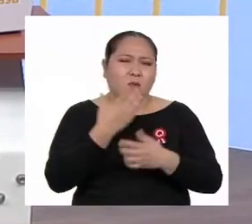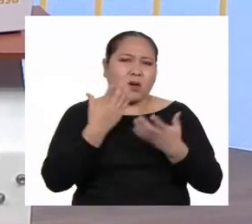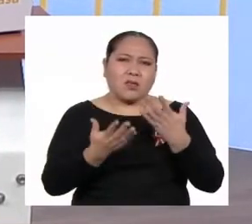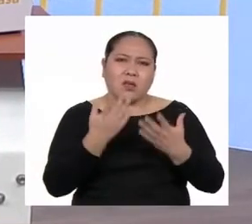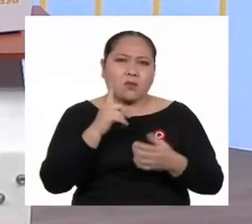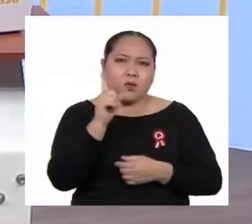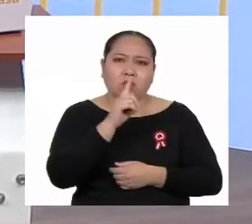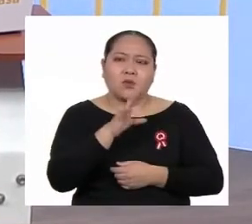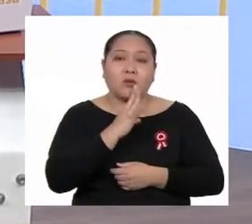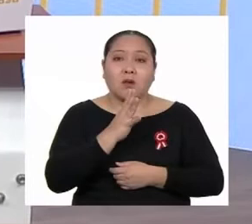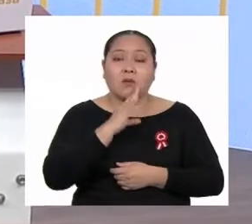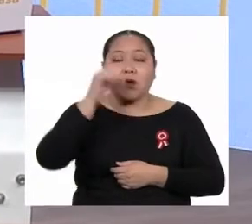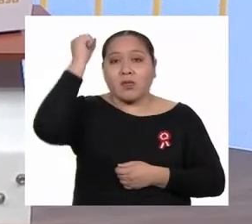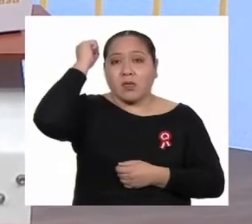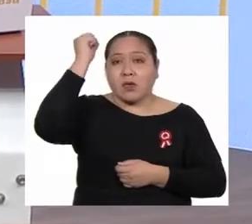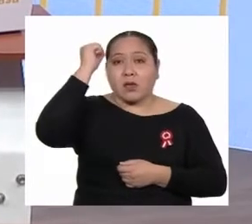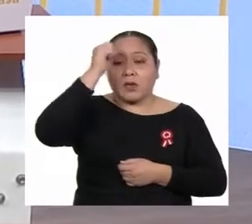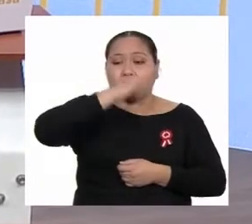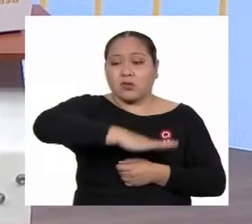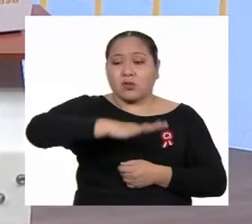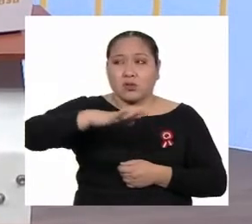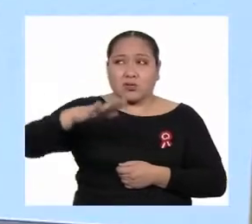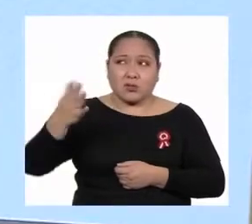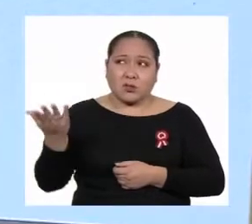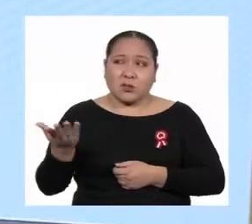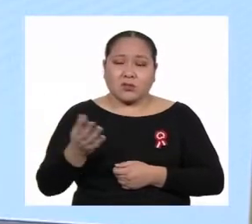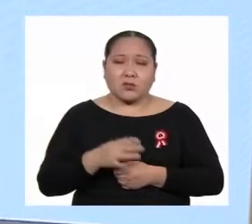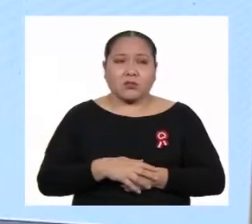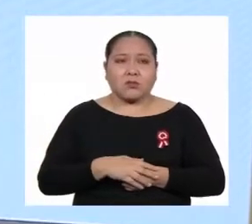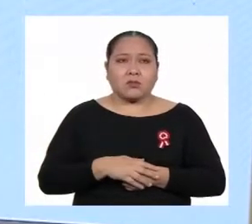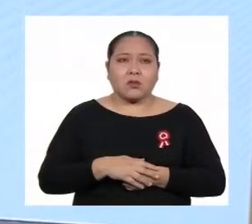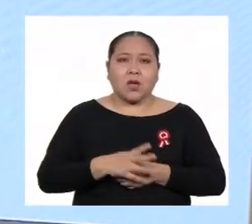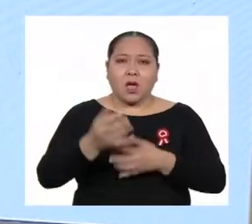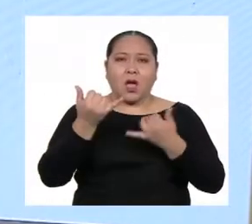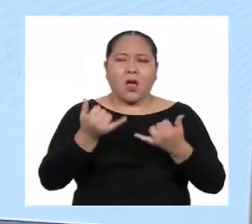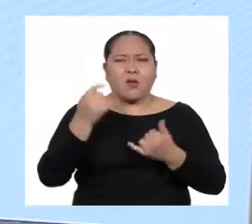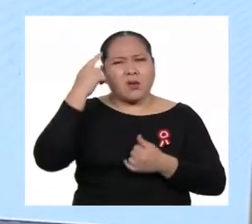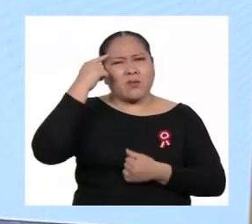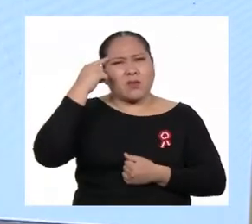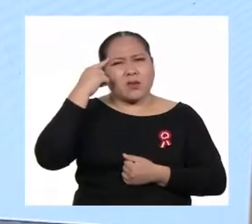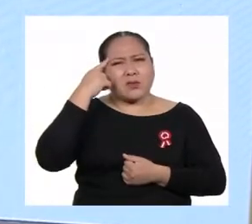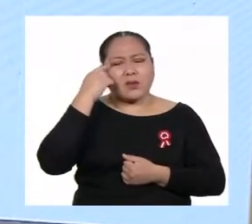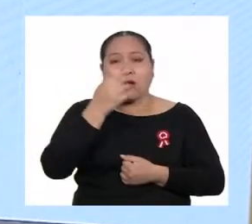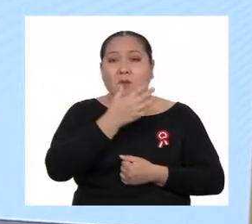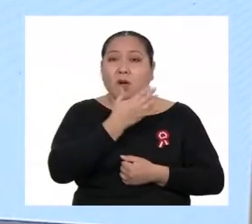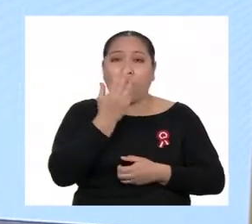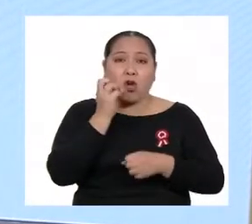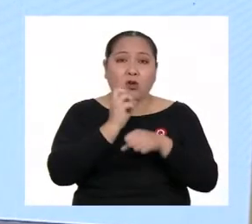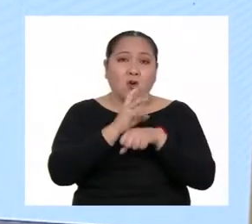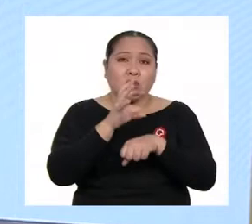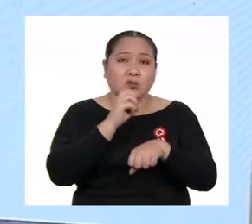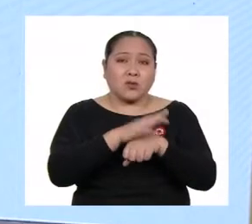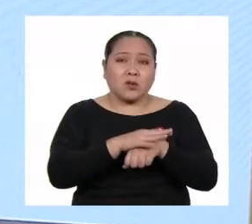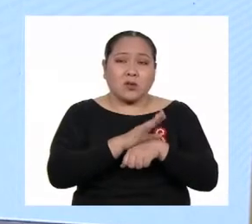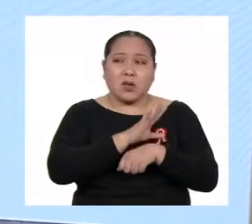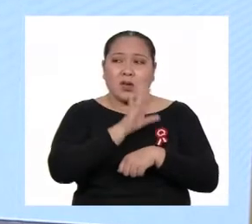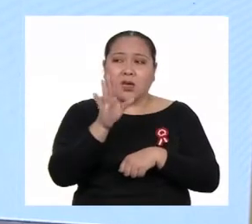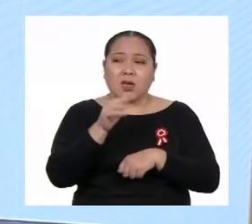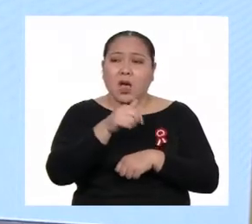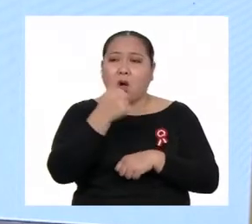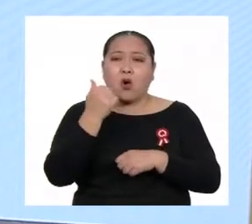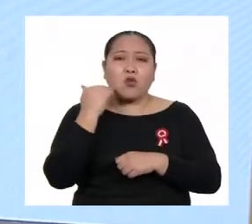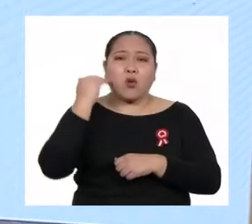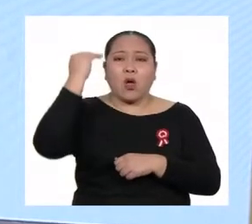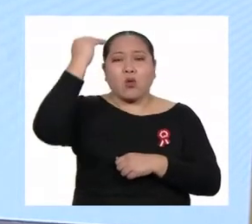se hablaba de los derechos de las niñas y los niños. Ahora creo que un buen consejo sería acudir a otro adulto